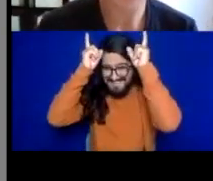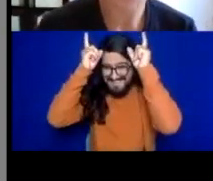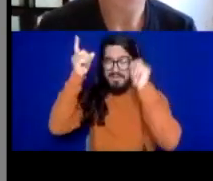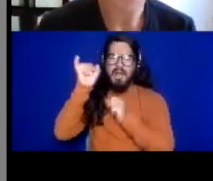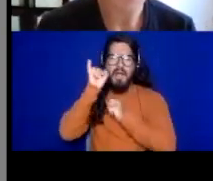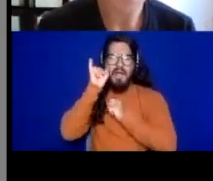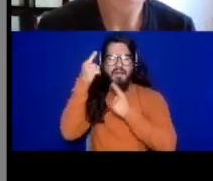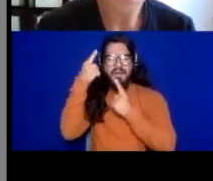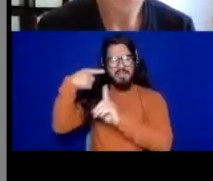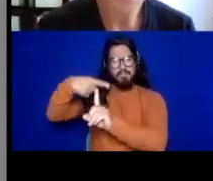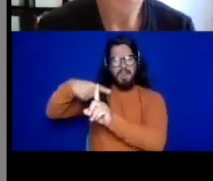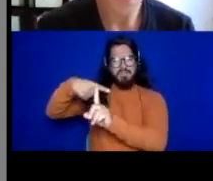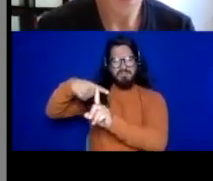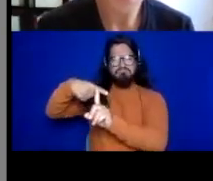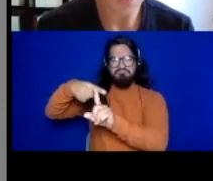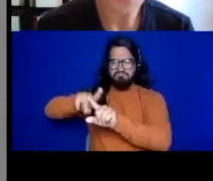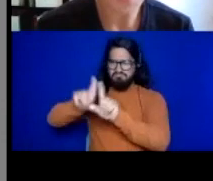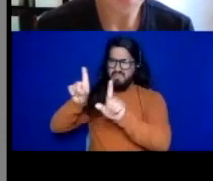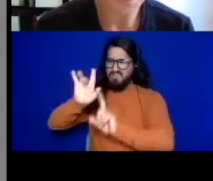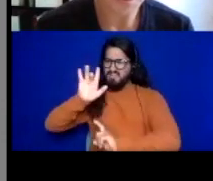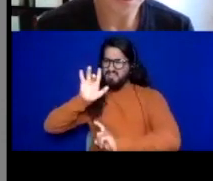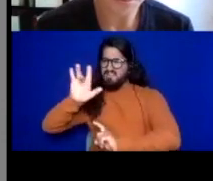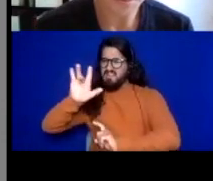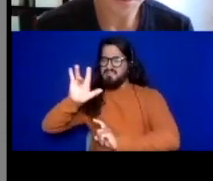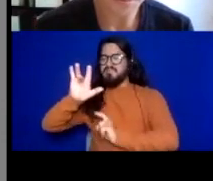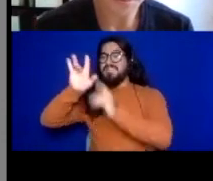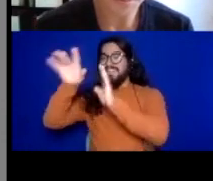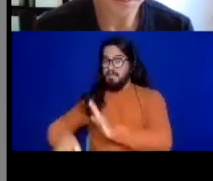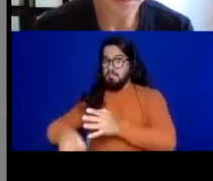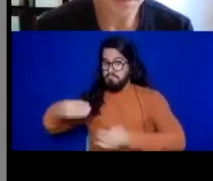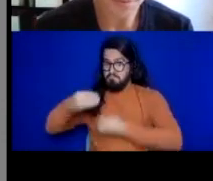a la derecha. Creo que un iPhone va a ser un signo de más.